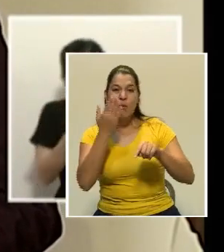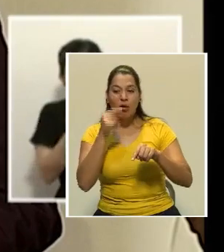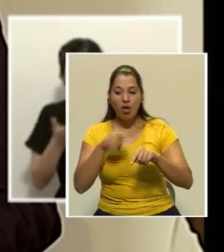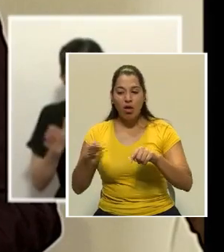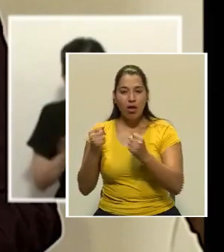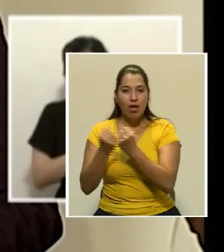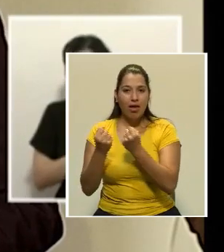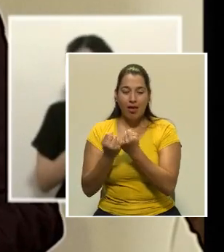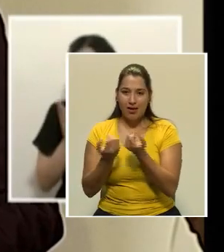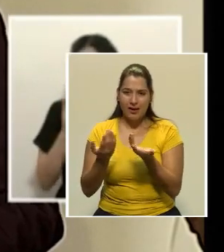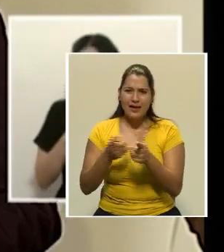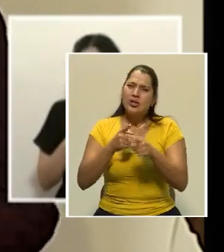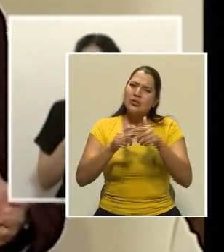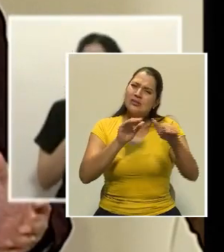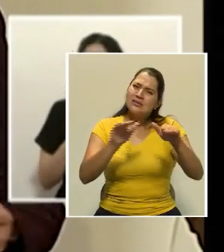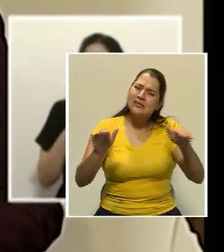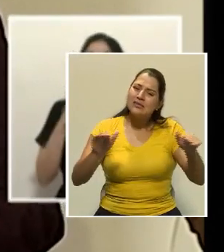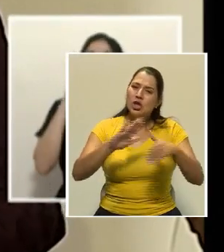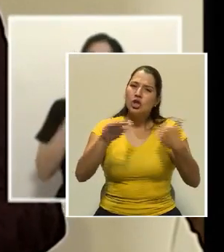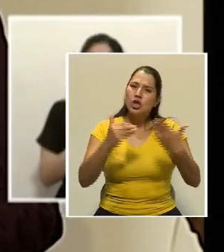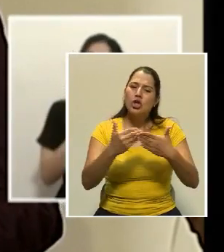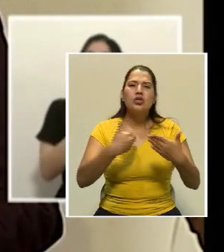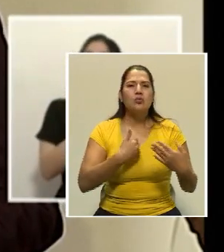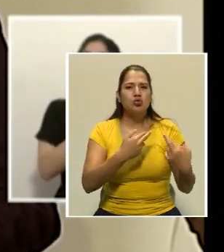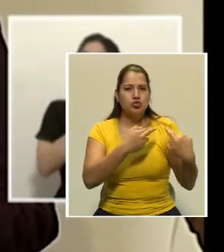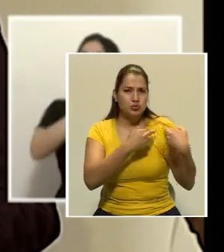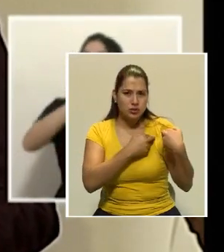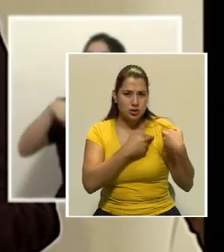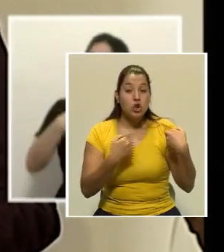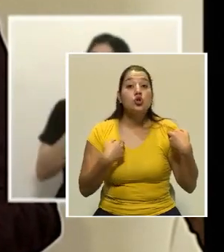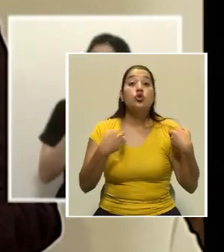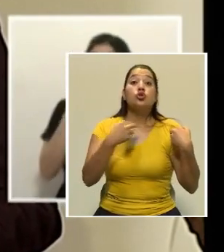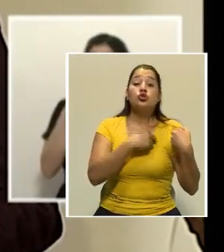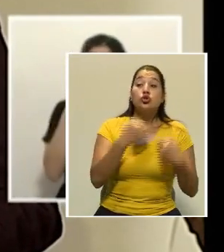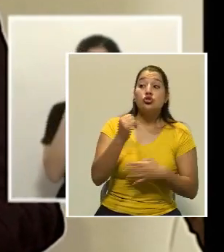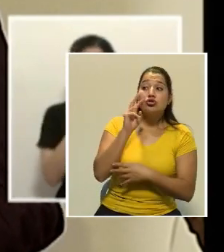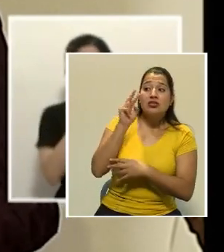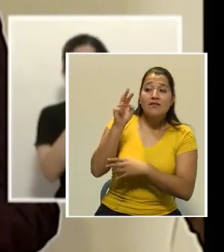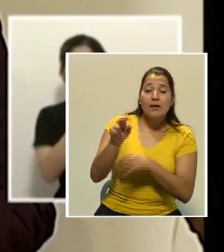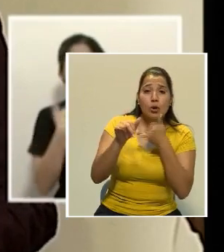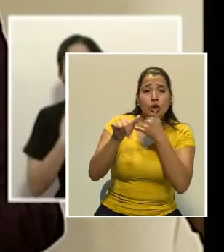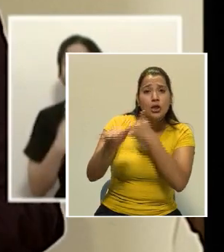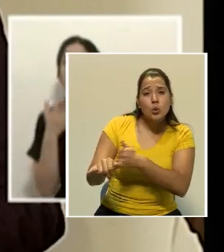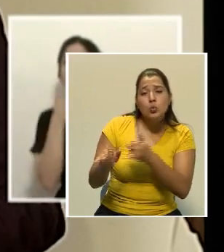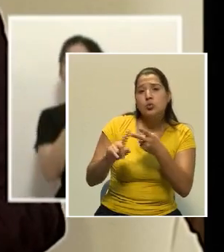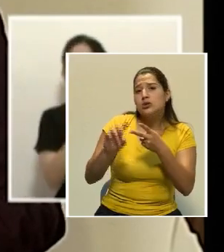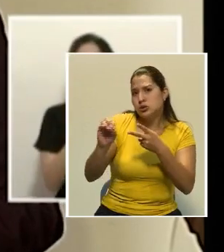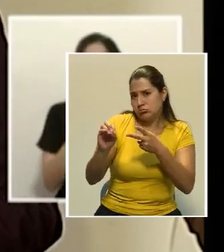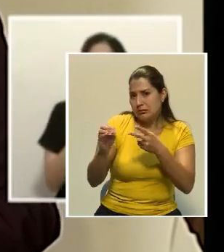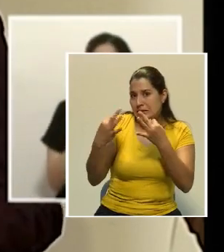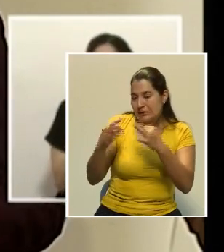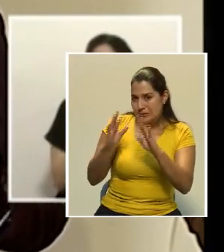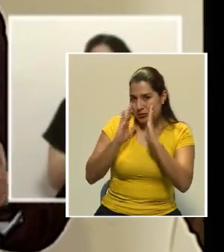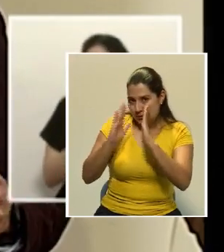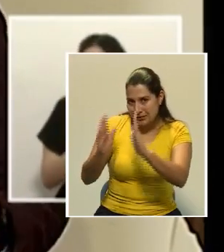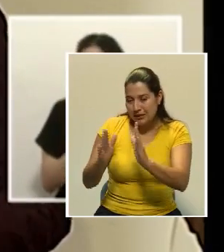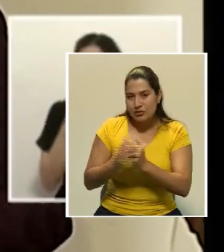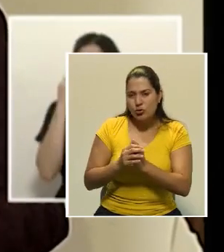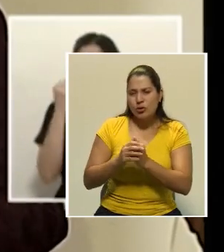llamamos a esa responsabilidad compartida. Obviamente nosotros actuamos cuando vemos denuncias y tratamos de hacer lo que podamos. En realidad también